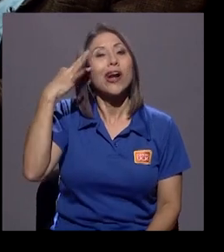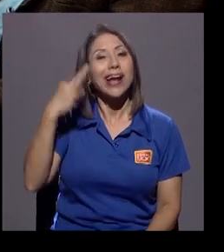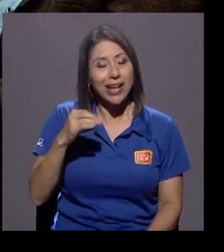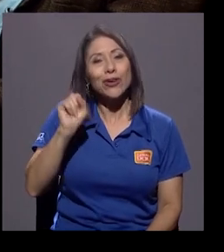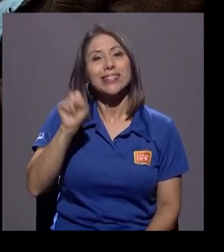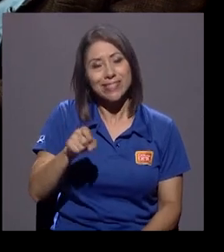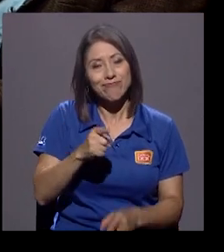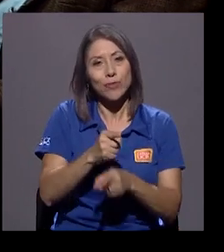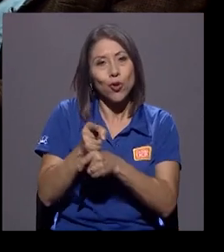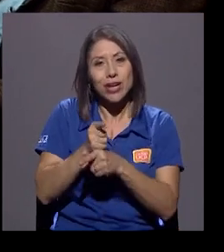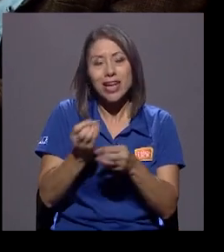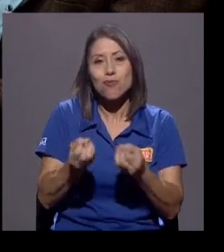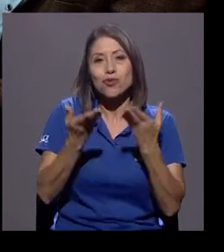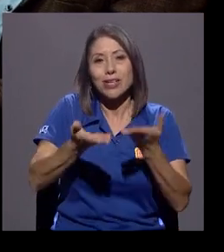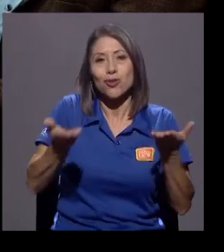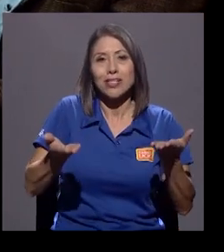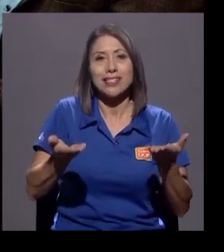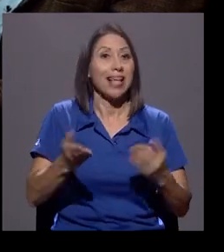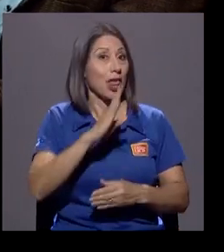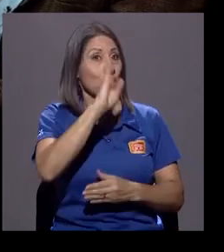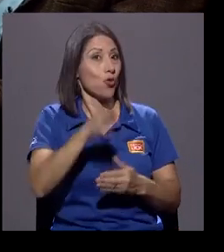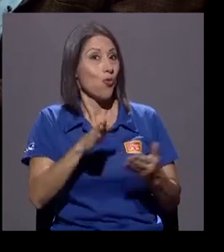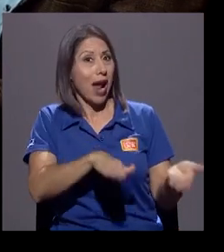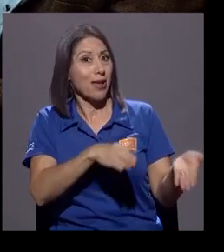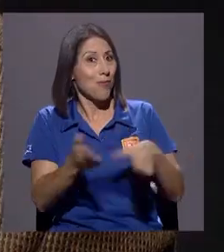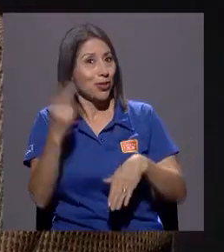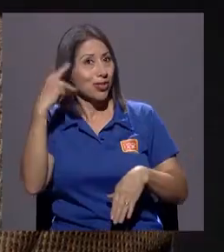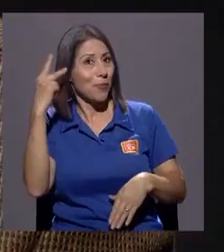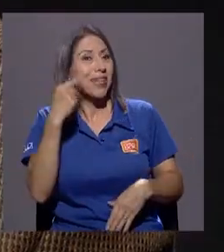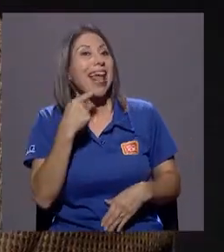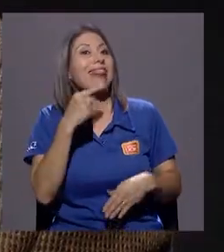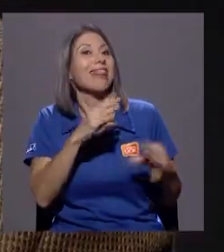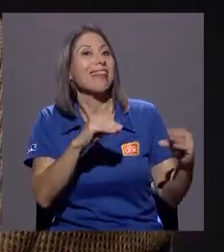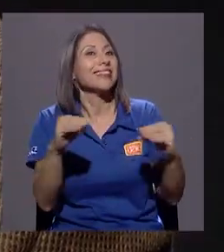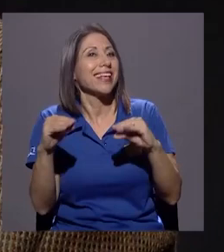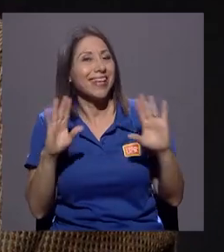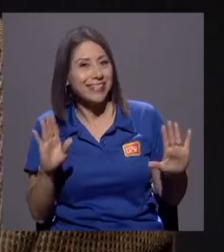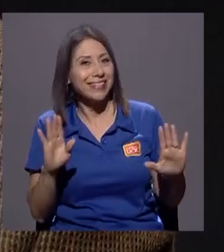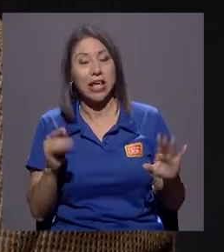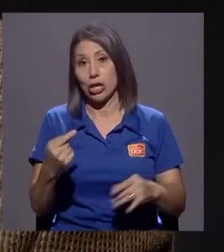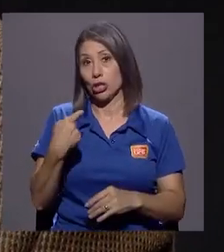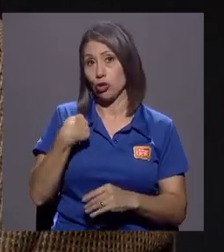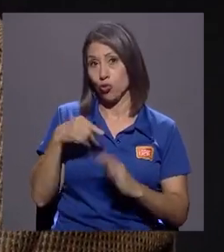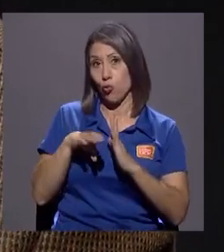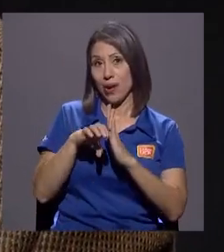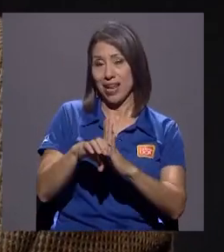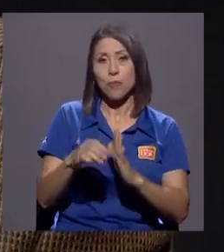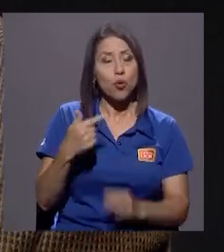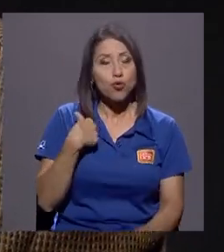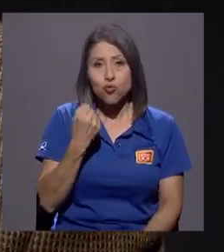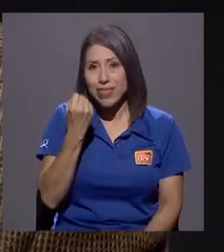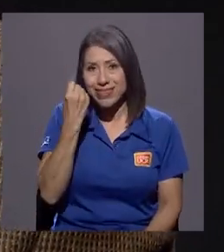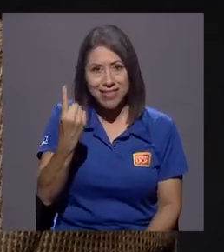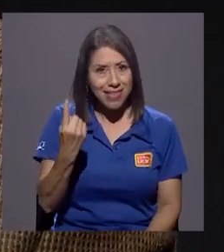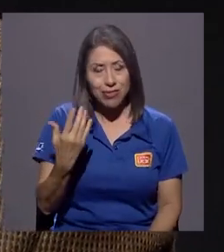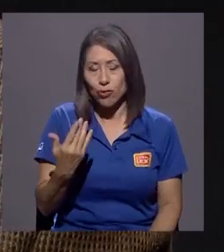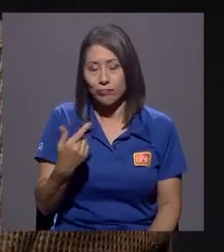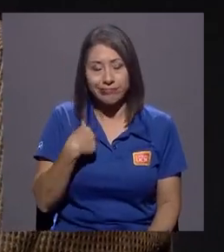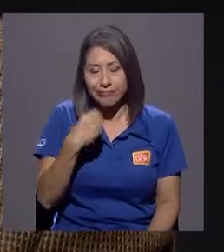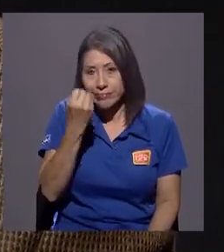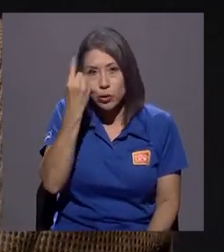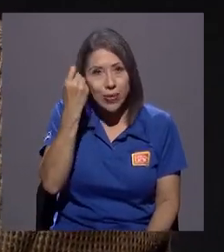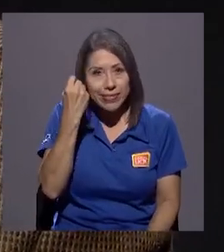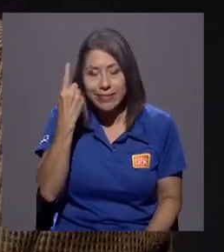que si tiene que corregir muchas cosas nunca nunca de muertos en la política desde que además yo por ejemplo yo por ejemplo no entiendo no